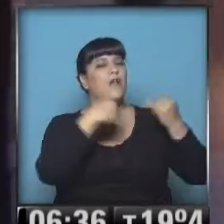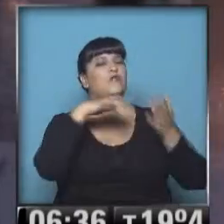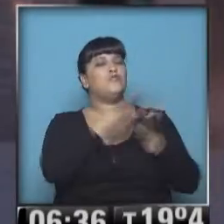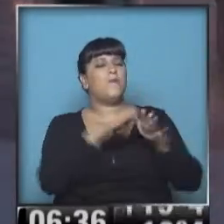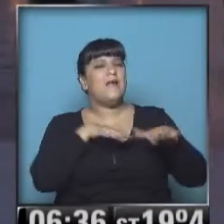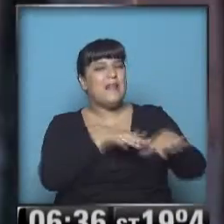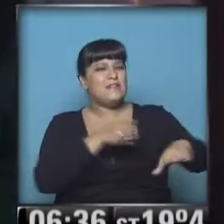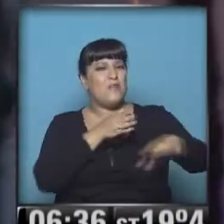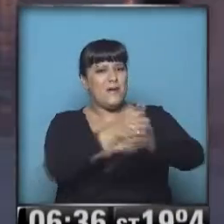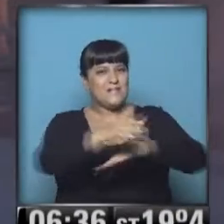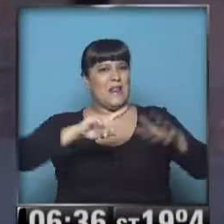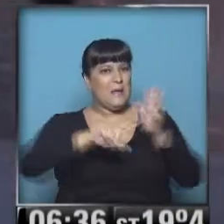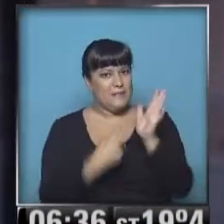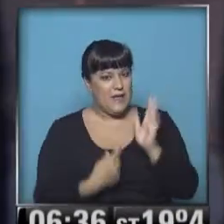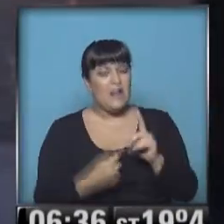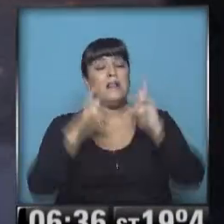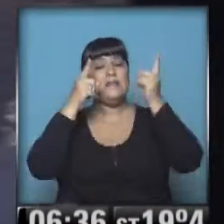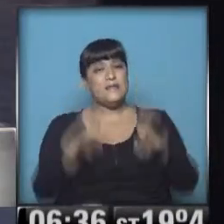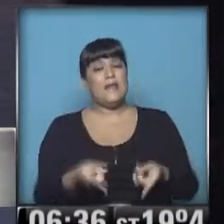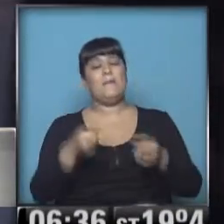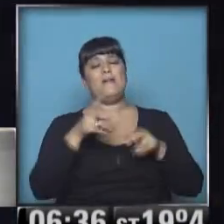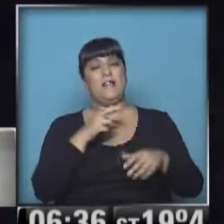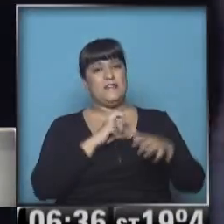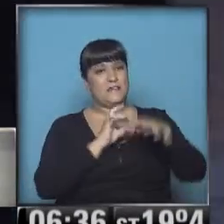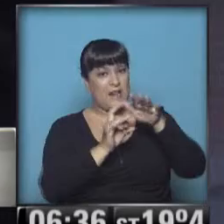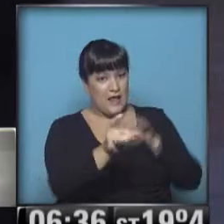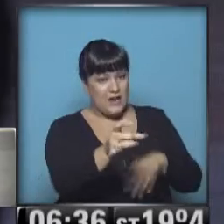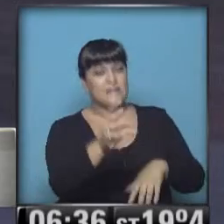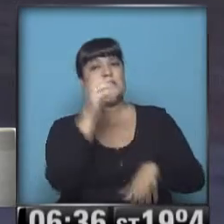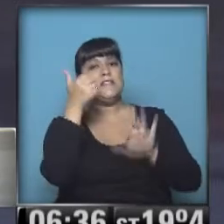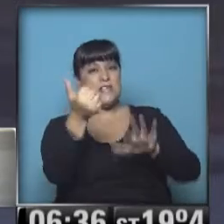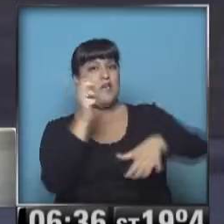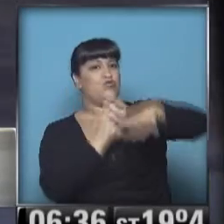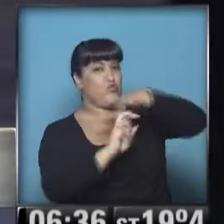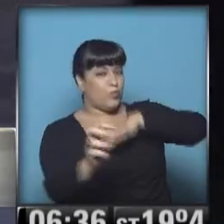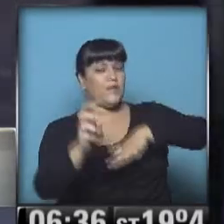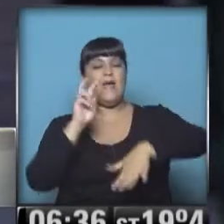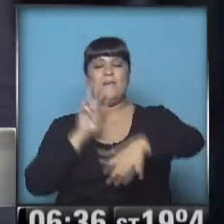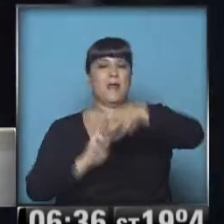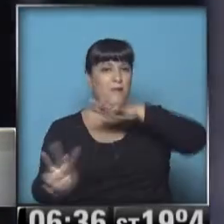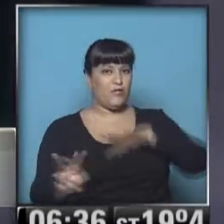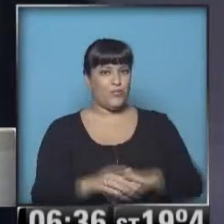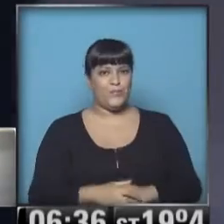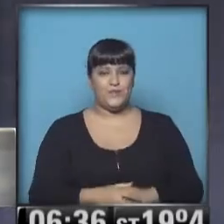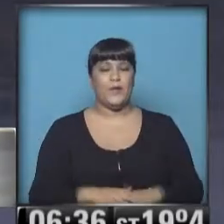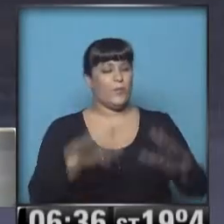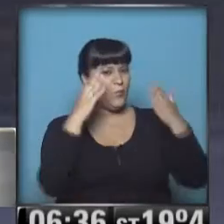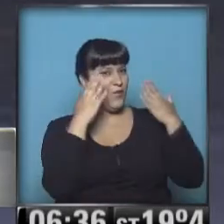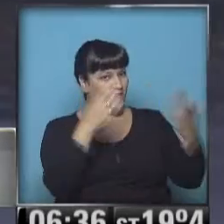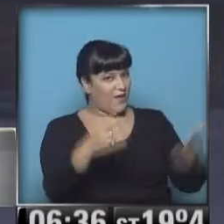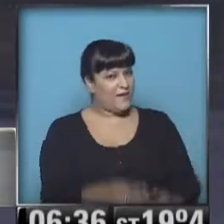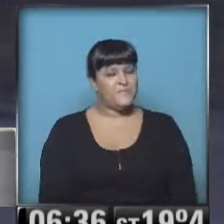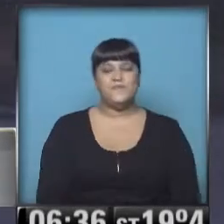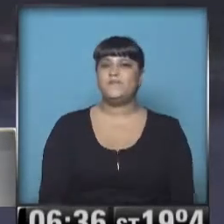tránsito en los ingresos a Capital Federal, el funcionamiento de los trenes, las 6 líneas de subte y el premetro. Muy buen día.